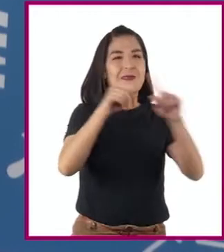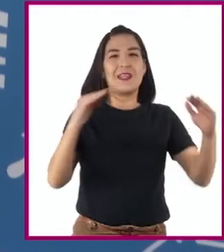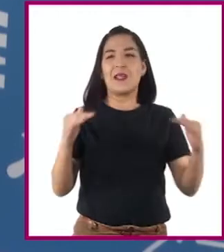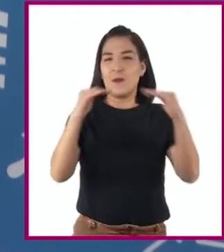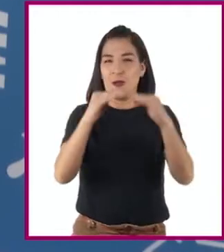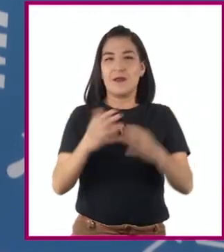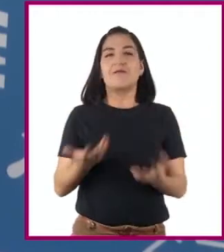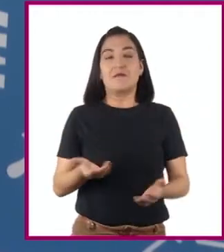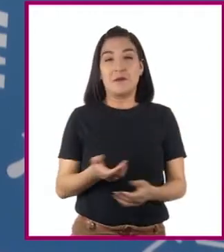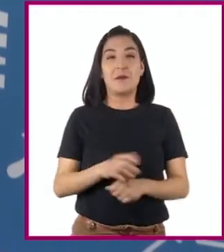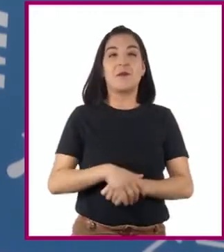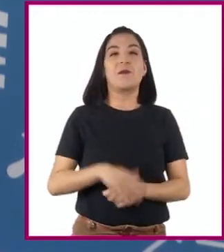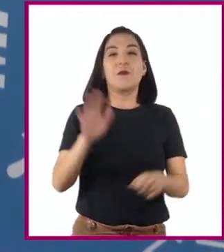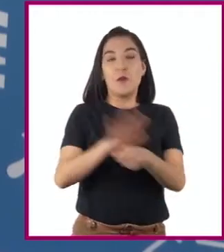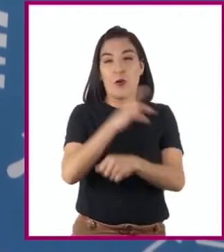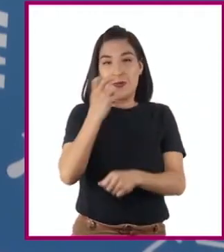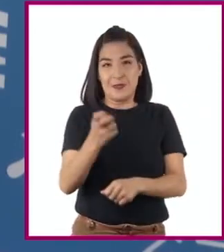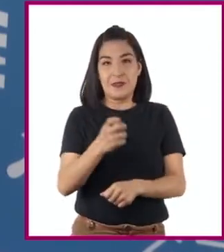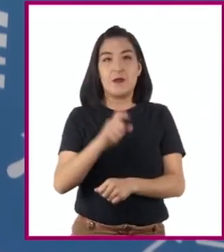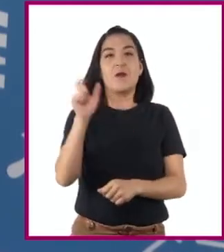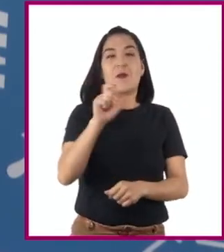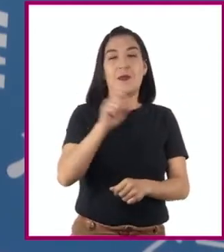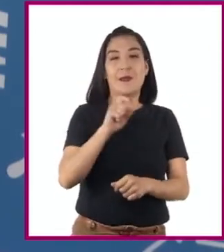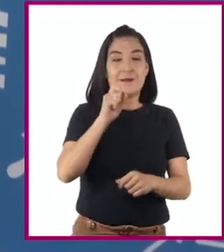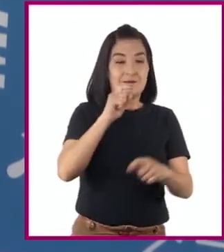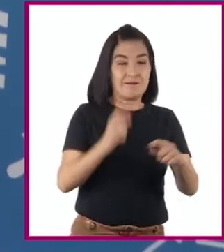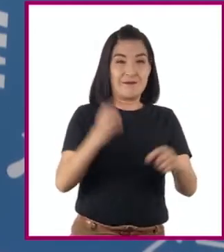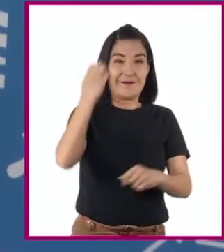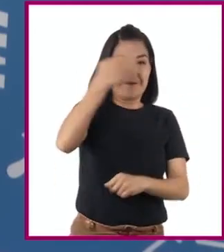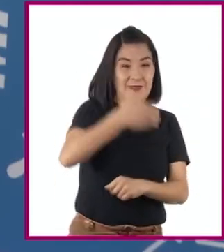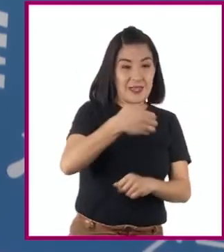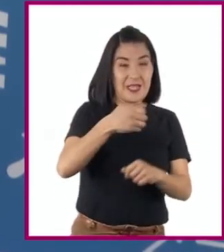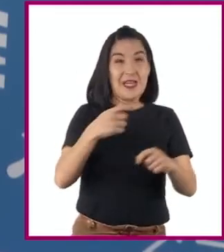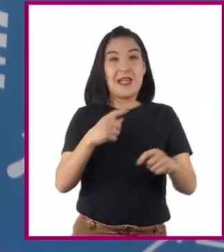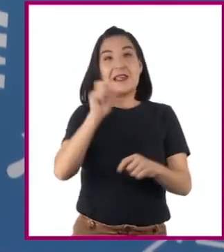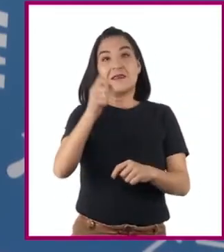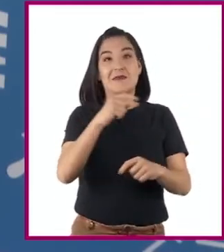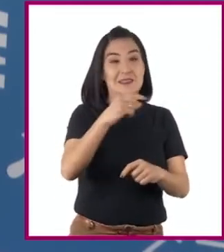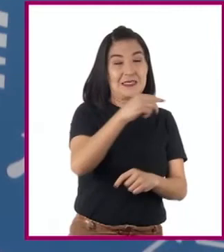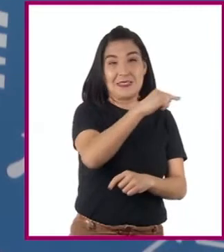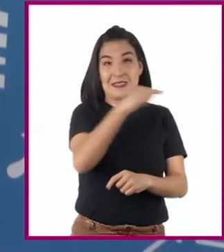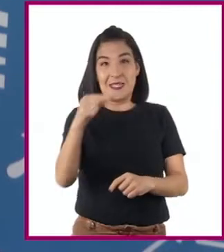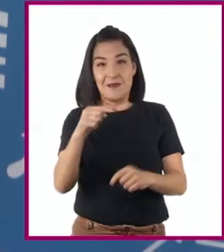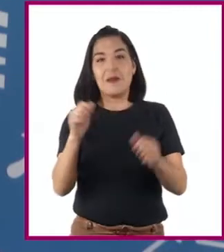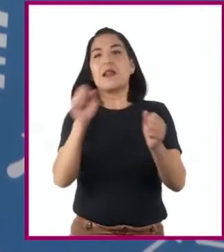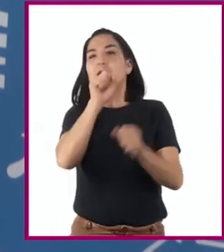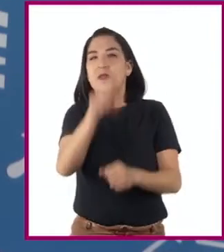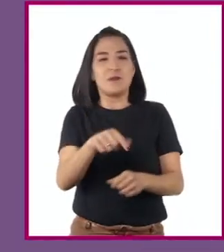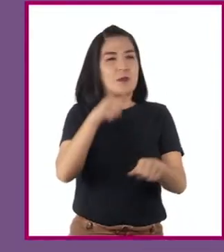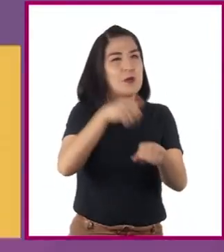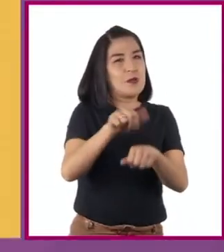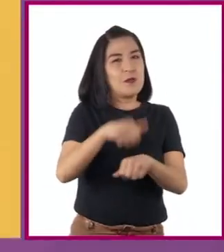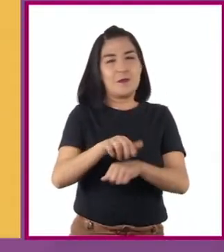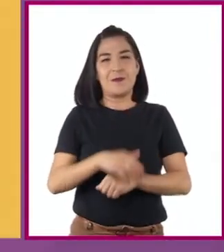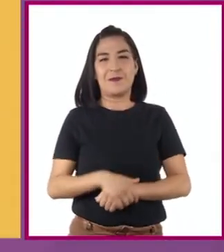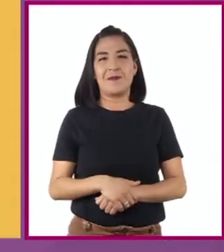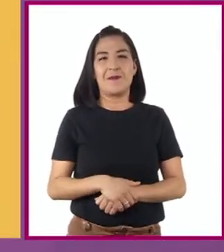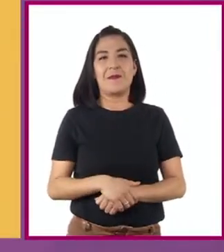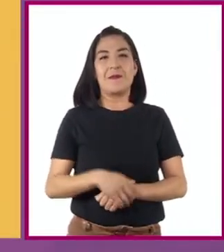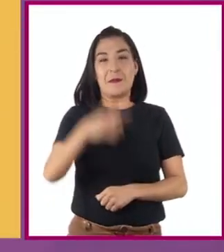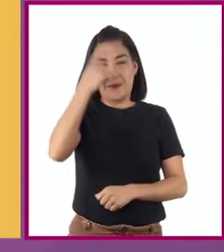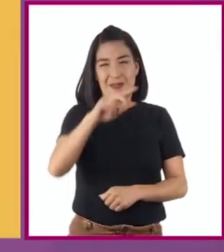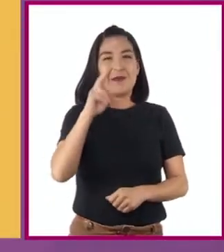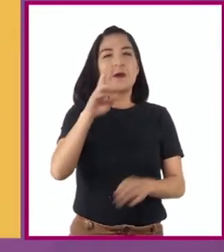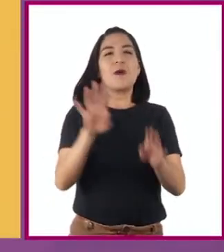lo que si un miembro de la ecuación se divide por un número, el otro miembro debe ser dividido por el mismo número. Para